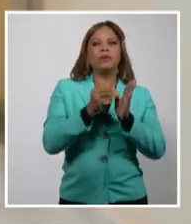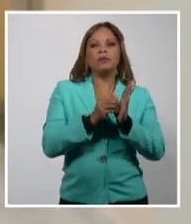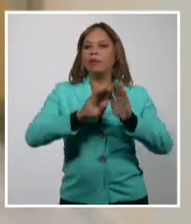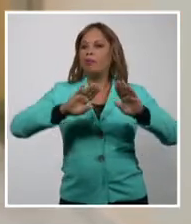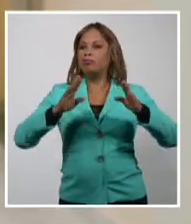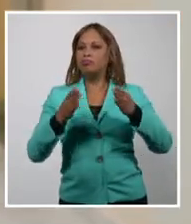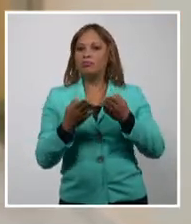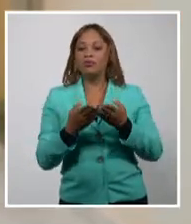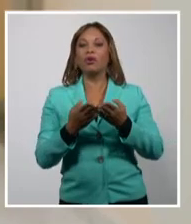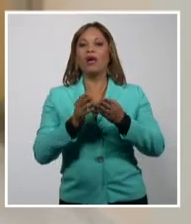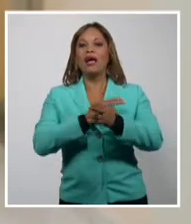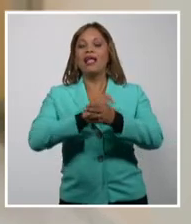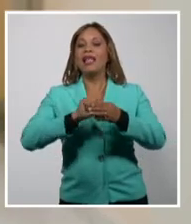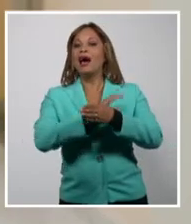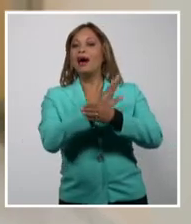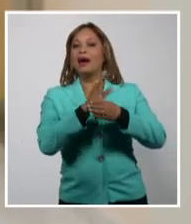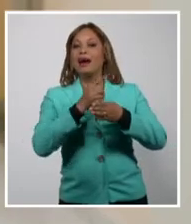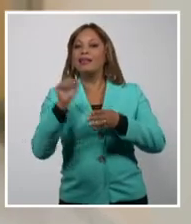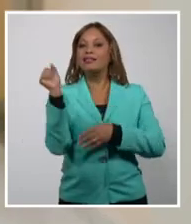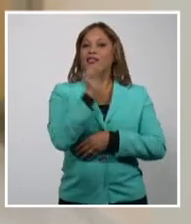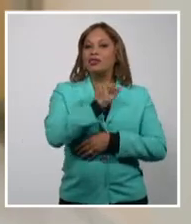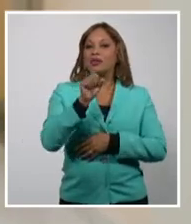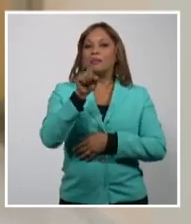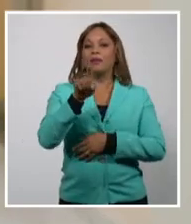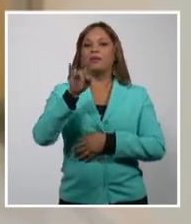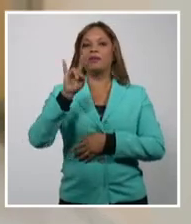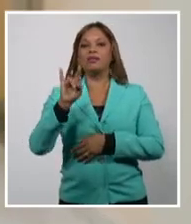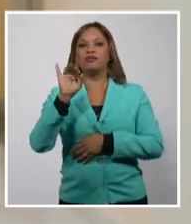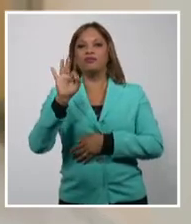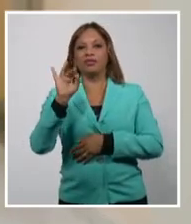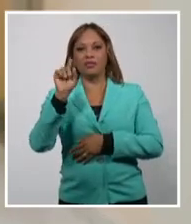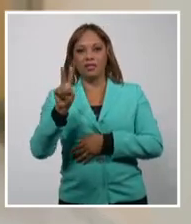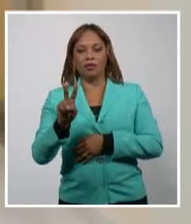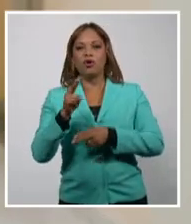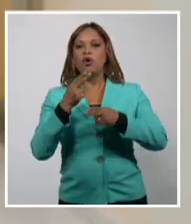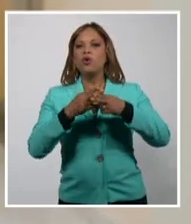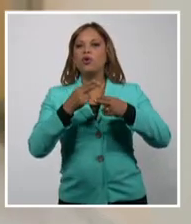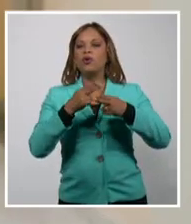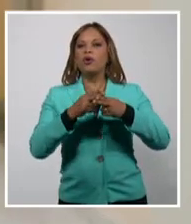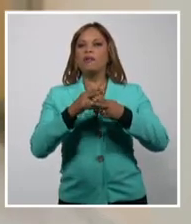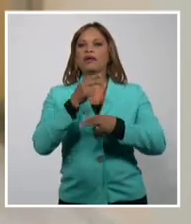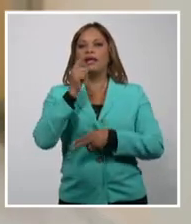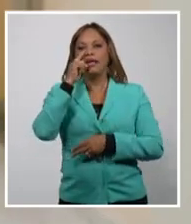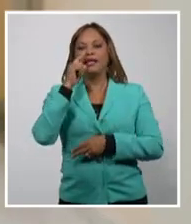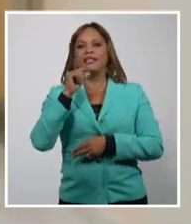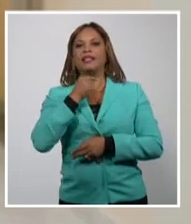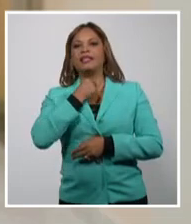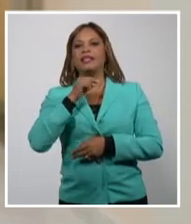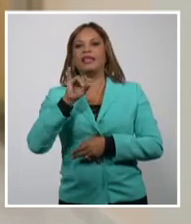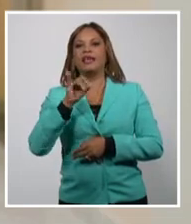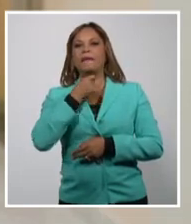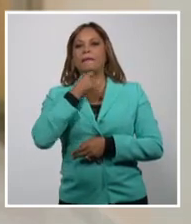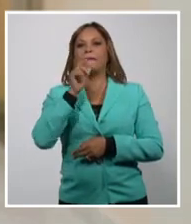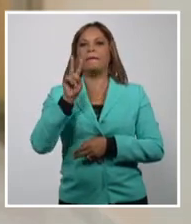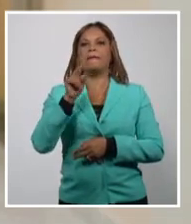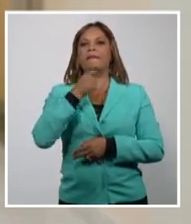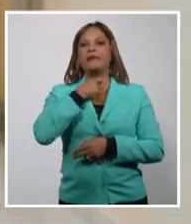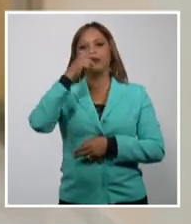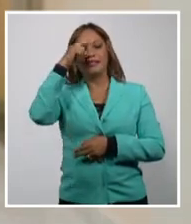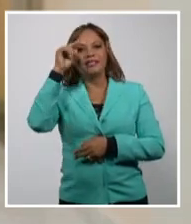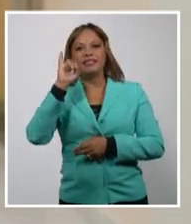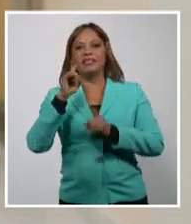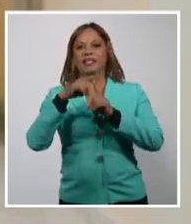una obra del año 1882 titulada Nievecita. Yo creo que son algunas de las acciones que ha ido desarrollando